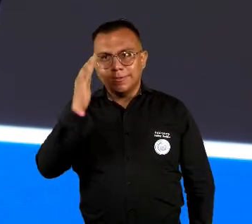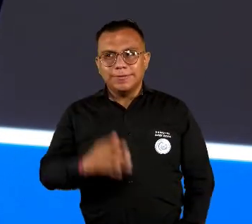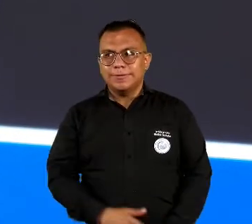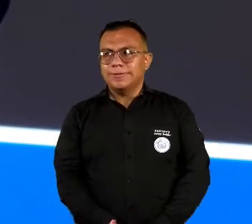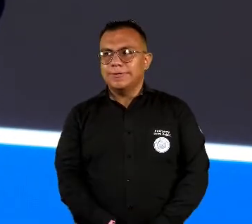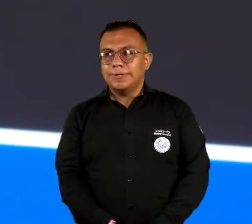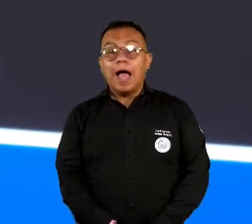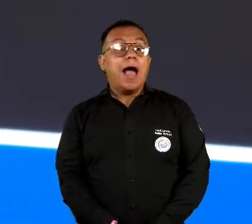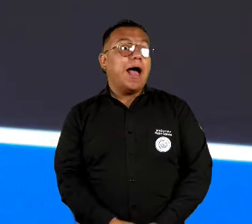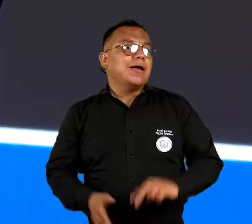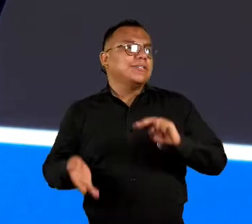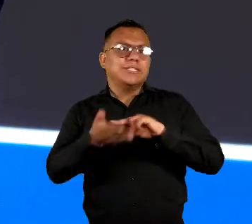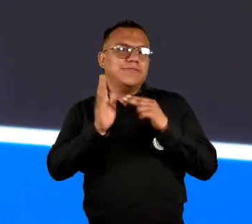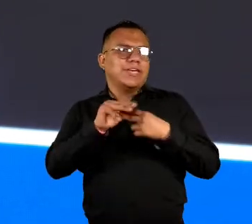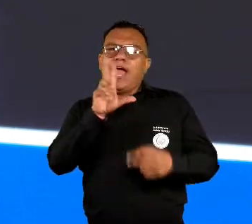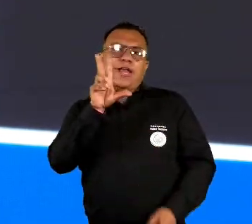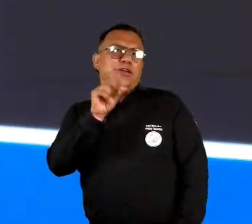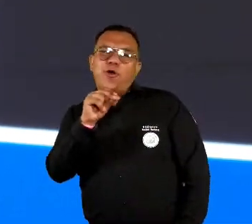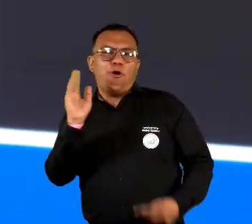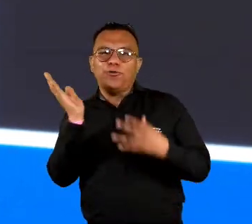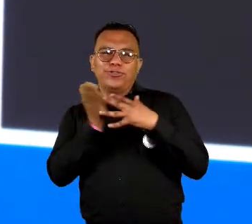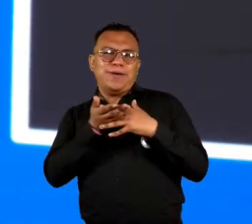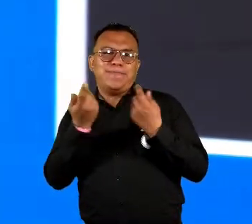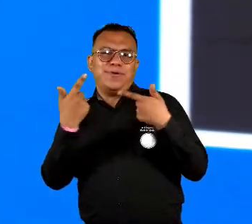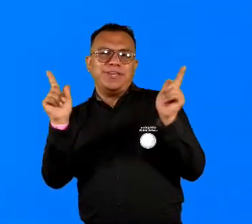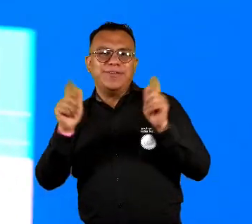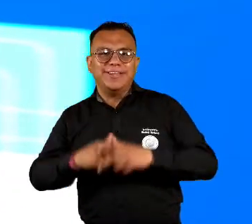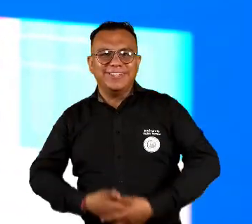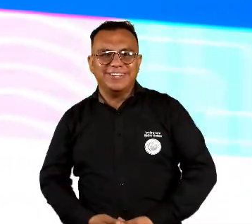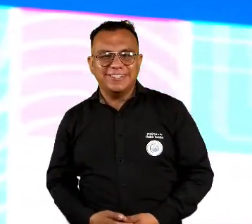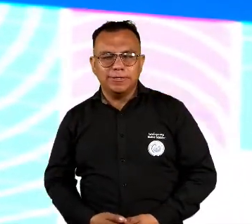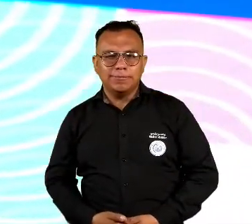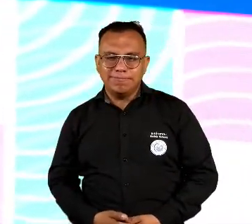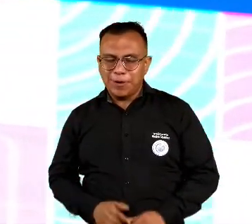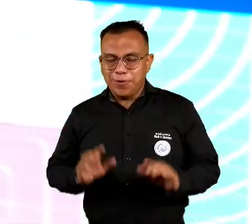del ocio automáticamente pero Qué es un negocio